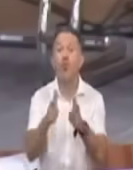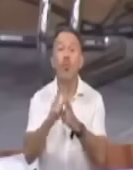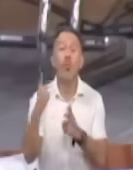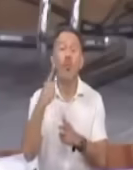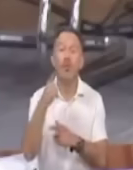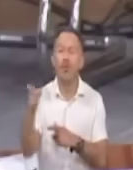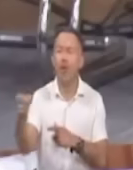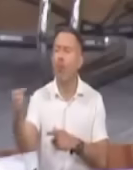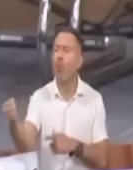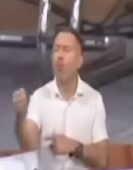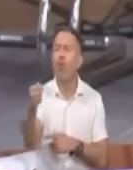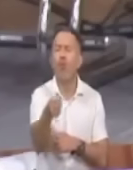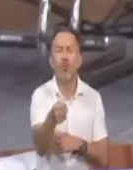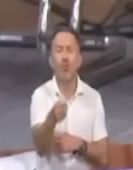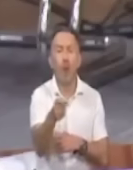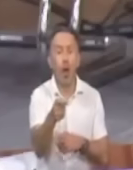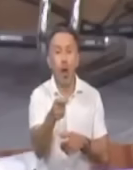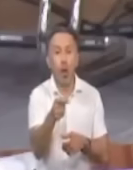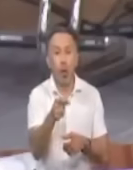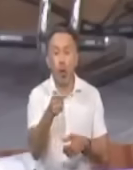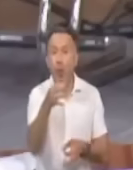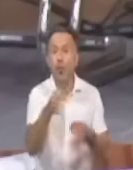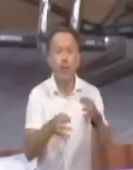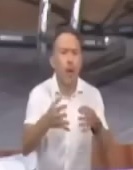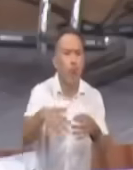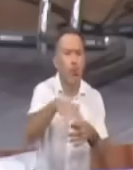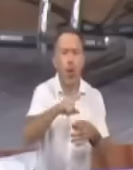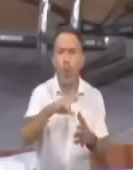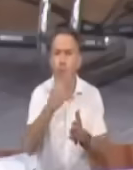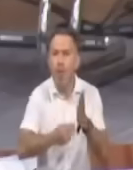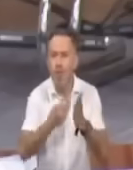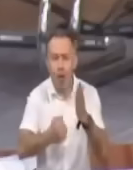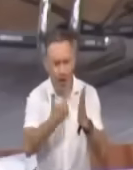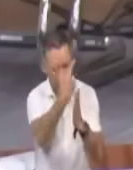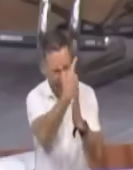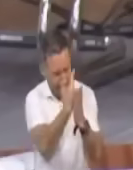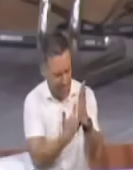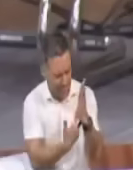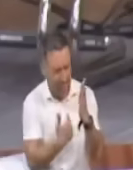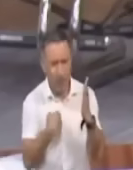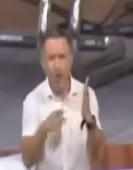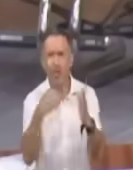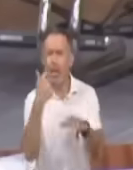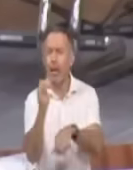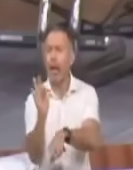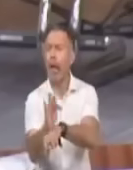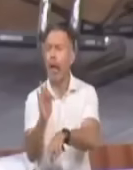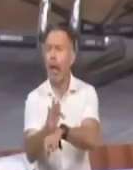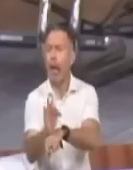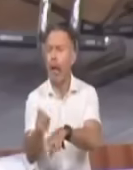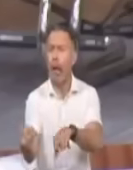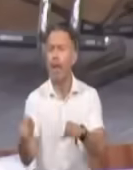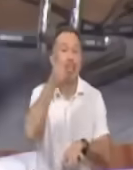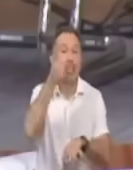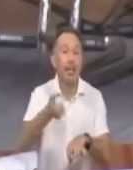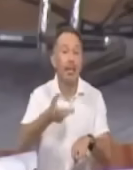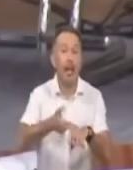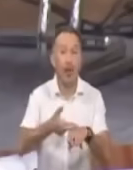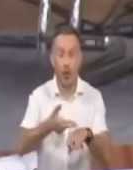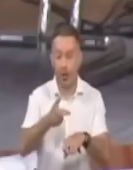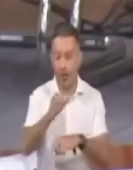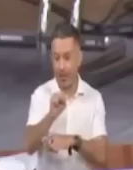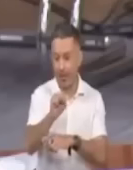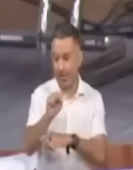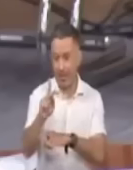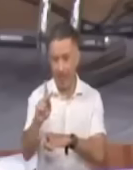postulan prófugos de la justicia en sus listas de representación para darles fuero y evadir su responsabilidad.